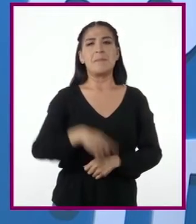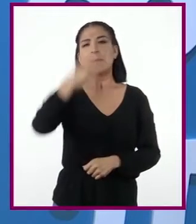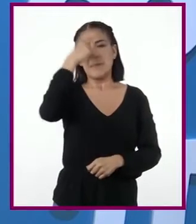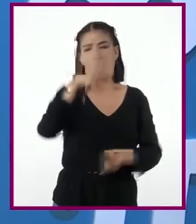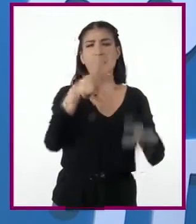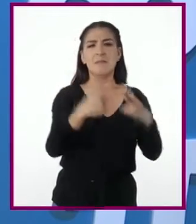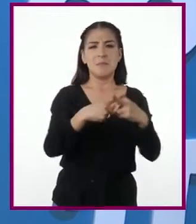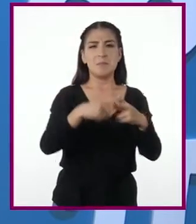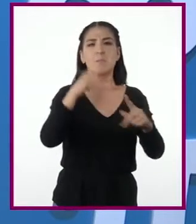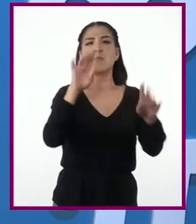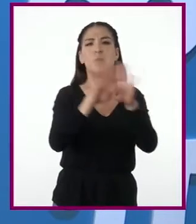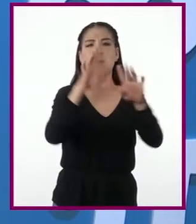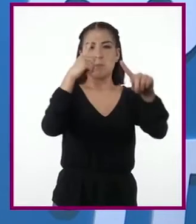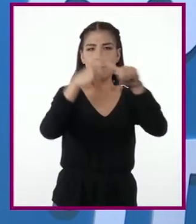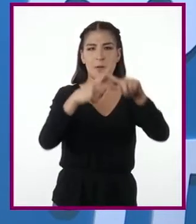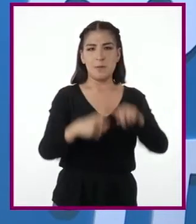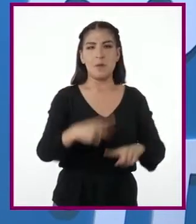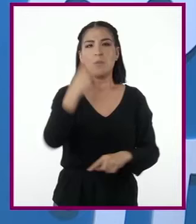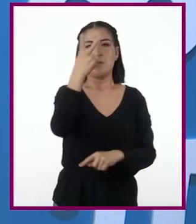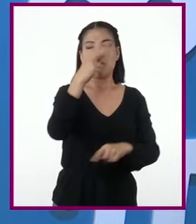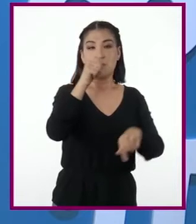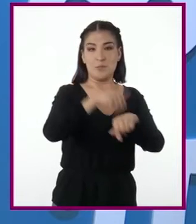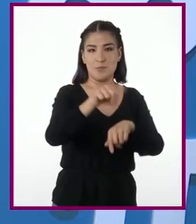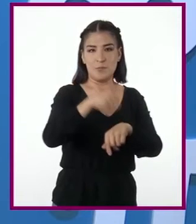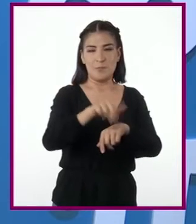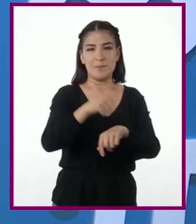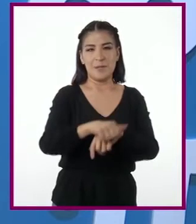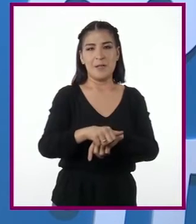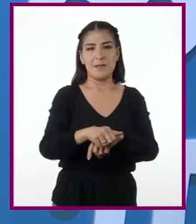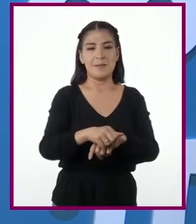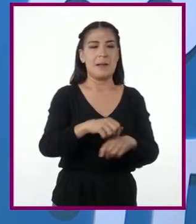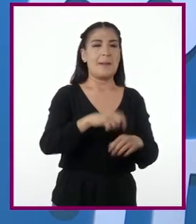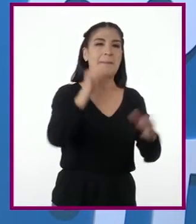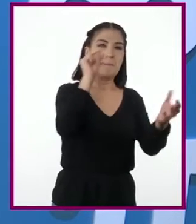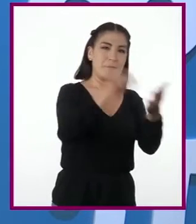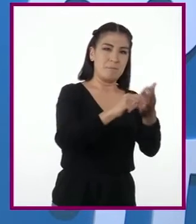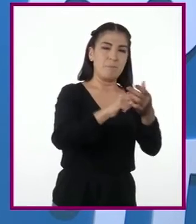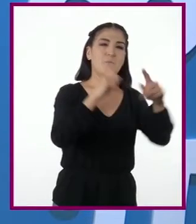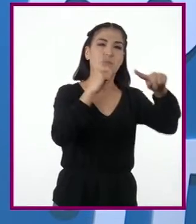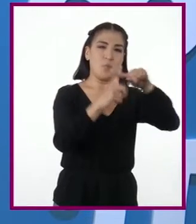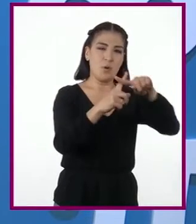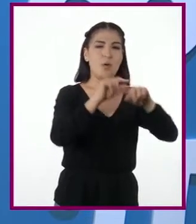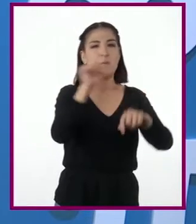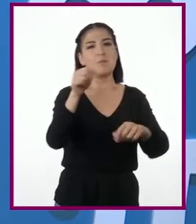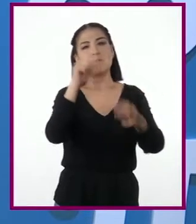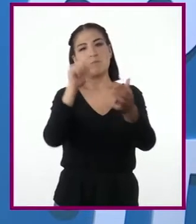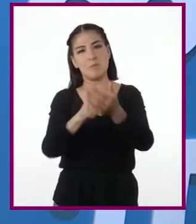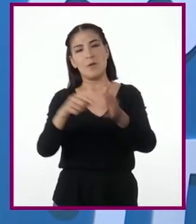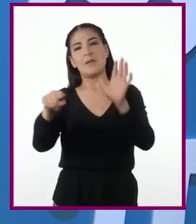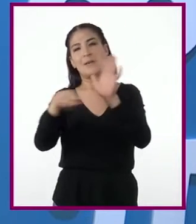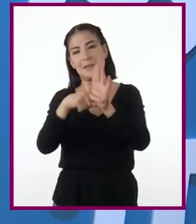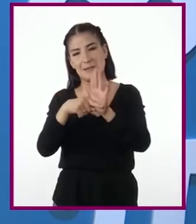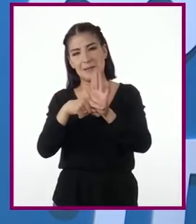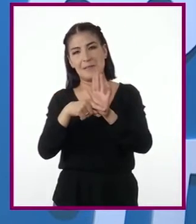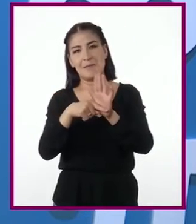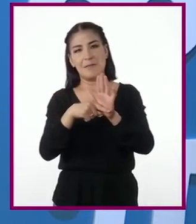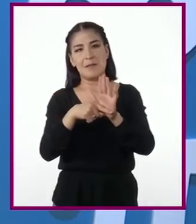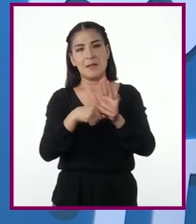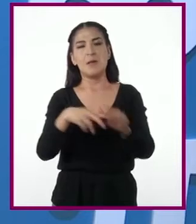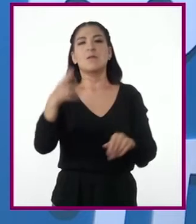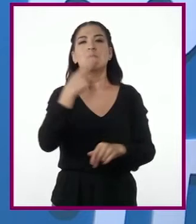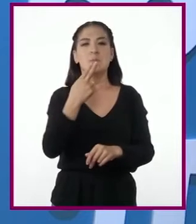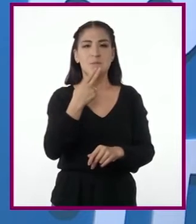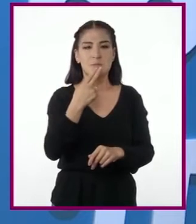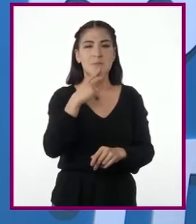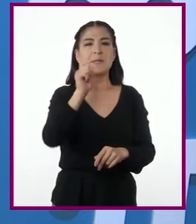una multiplicación de dos fracciones, una con signo positivo y otra con signo negativo,